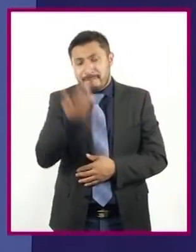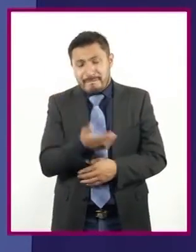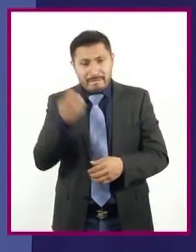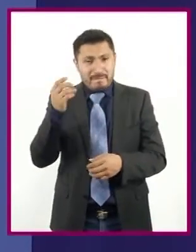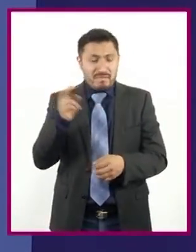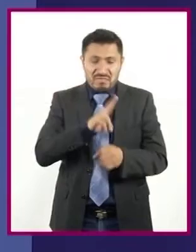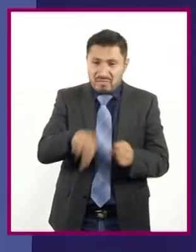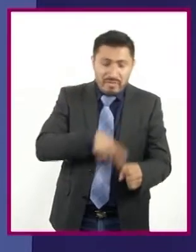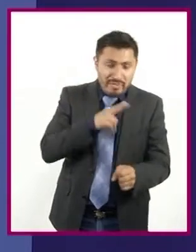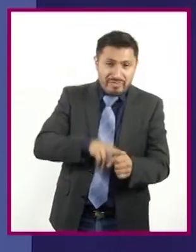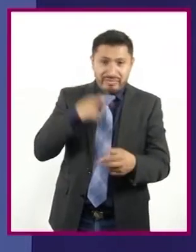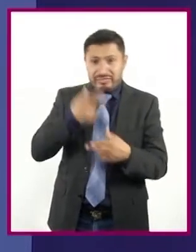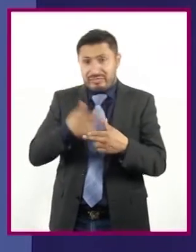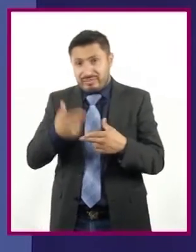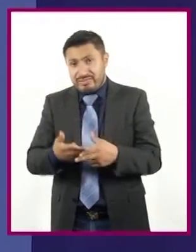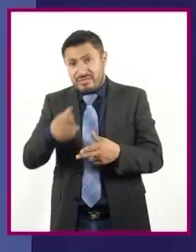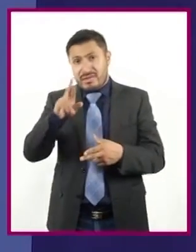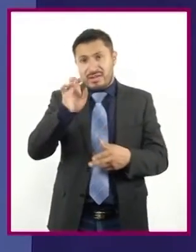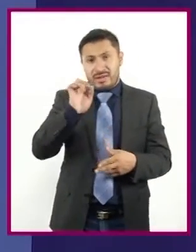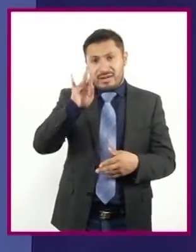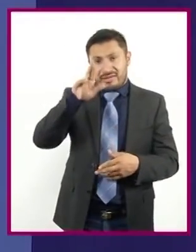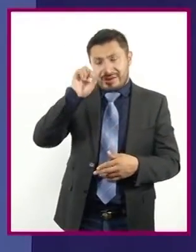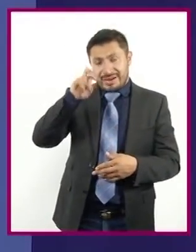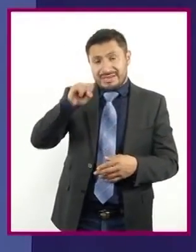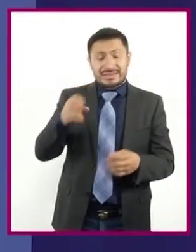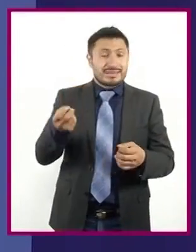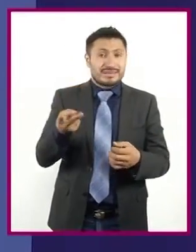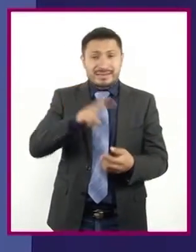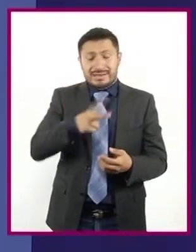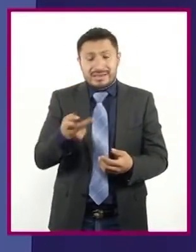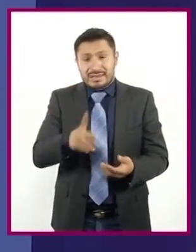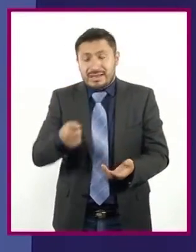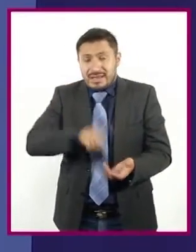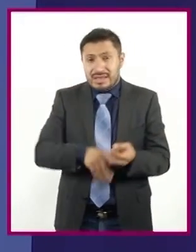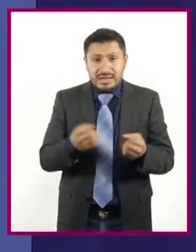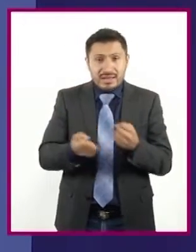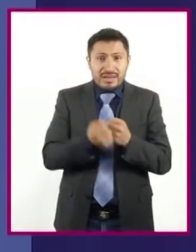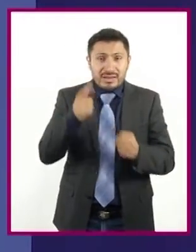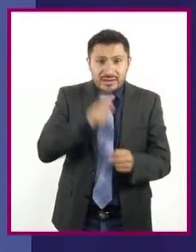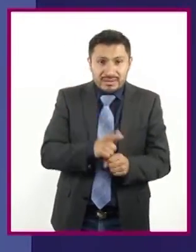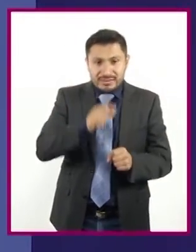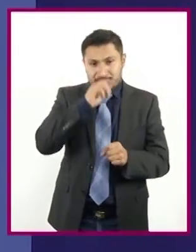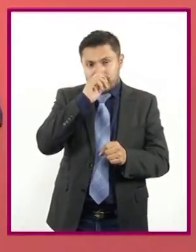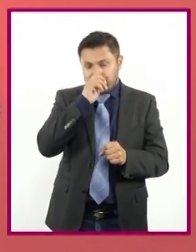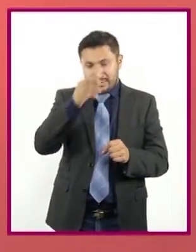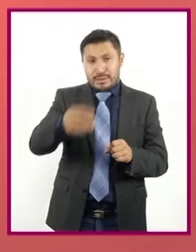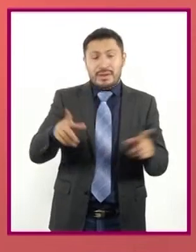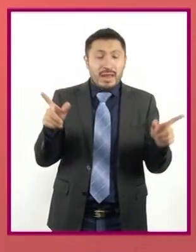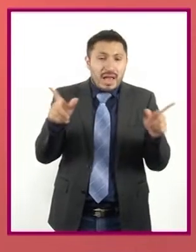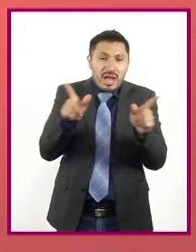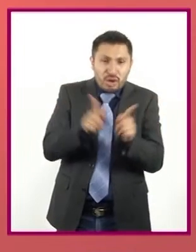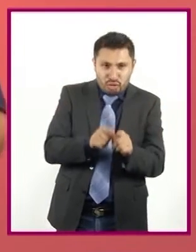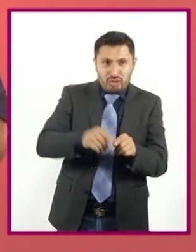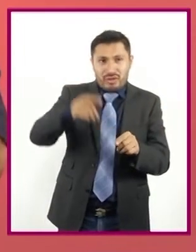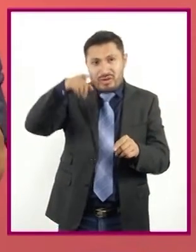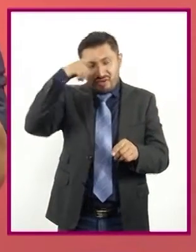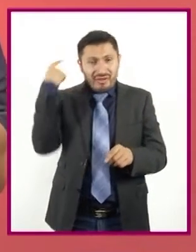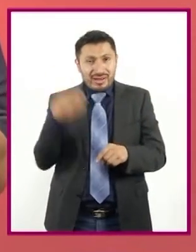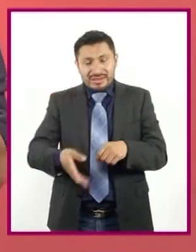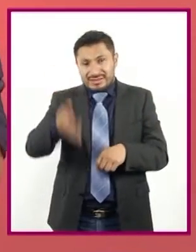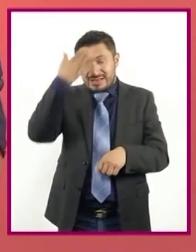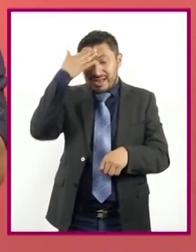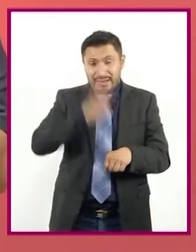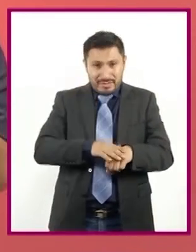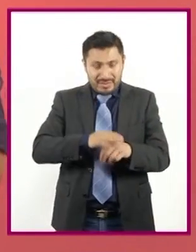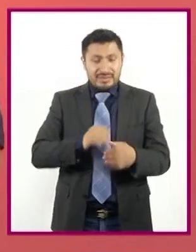refranes. Ambos se preservan dentro de una sociedad por su brevedad y fácil memorización. Además de estas expresiones